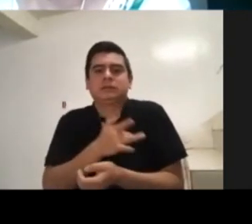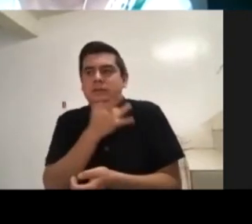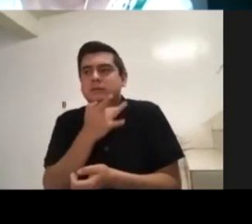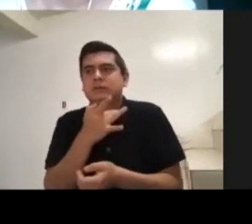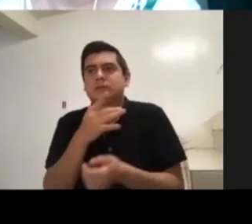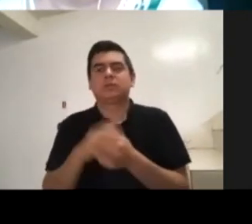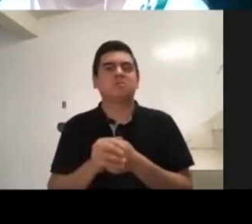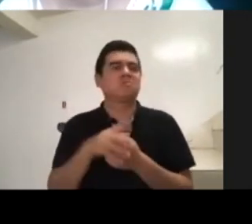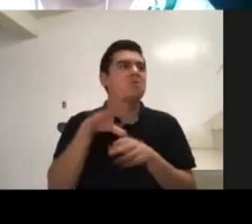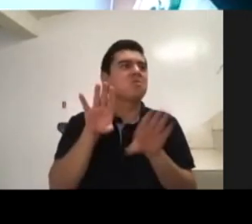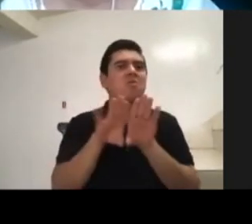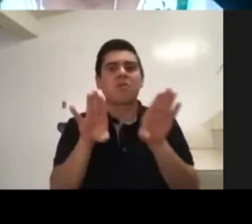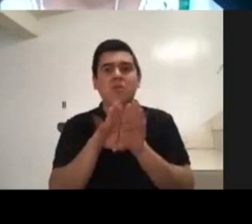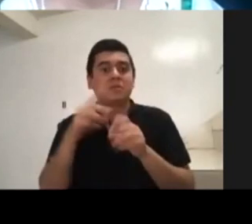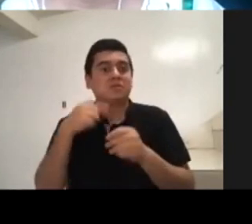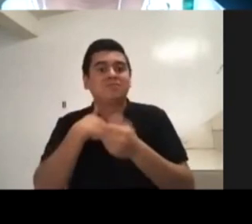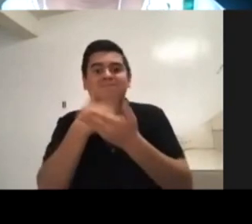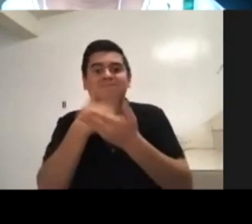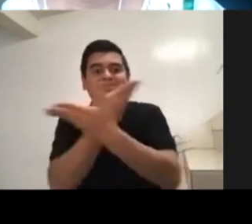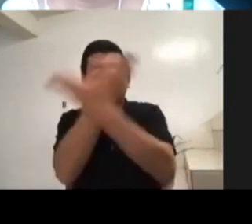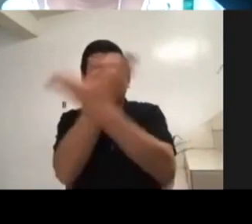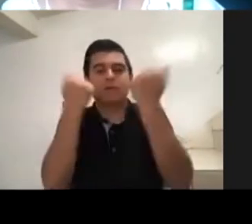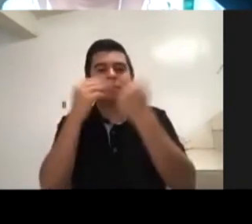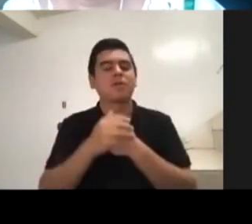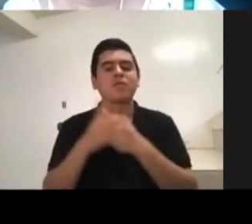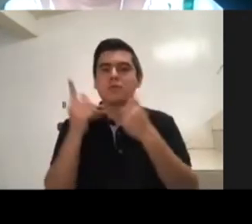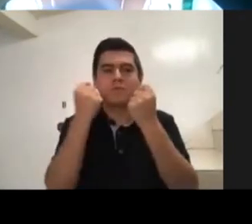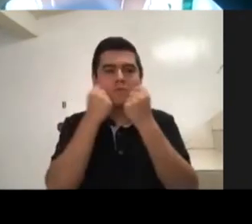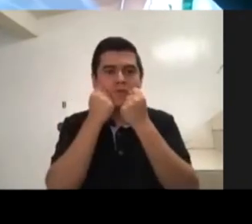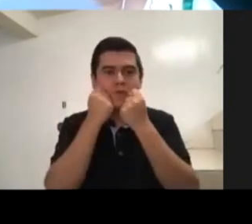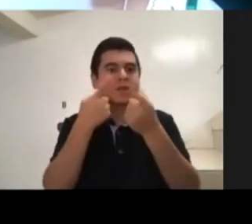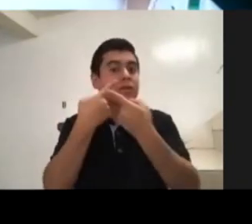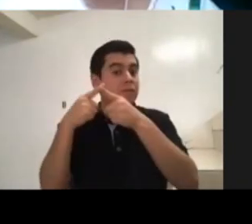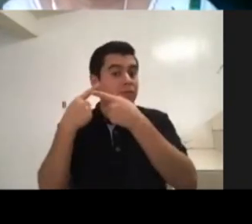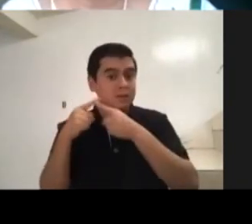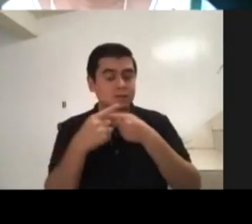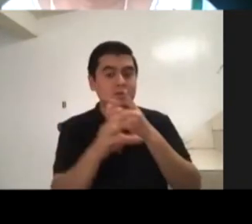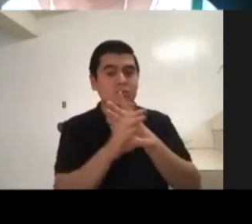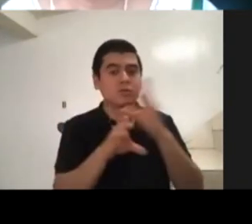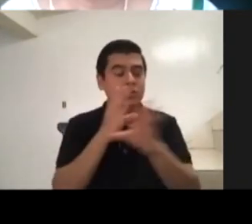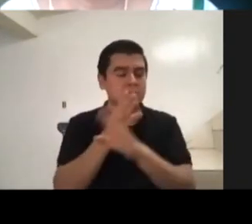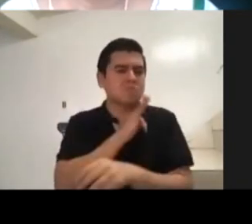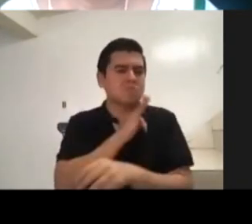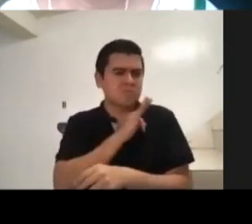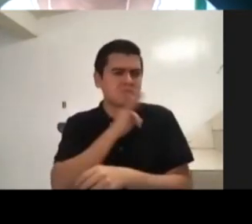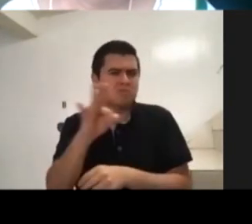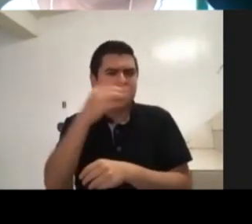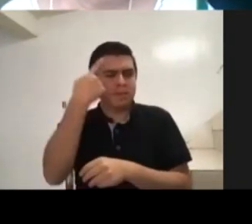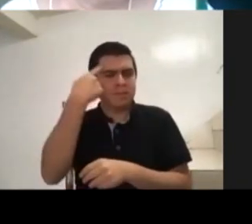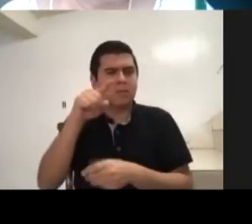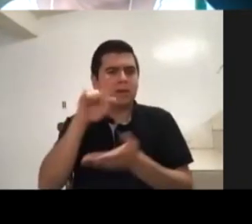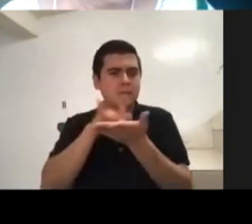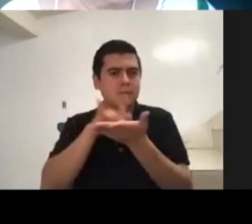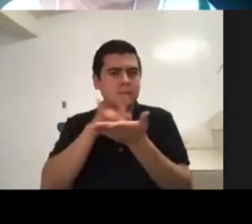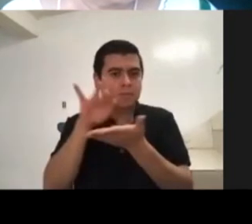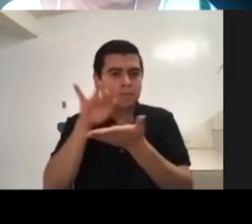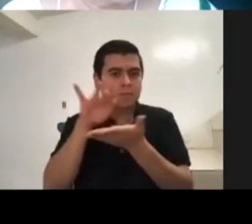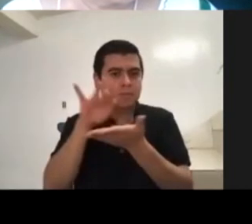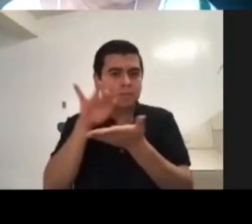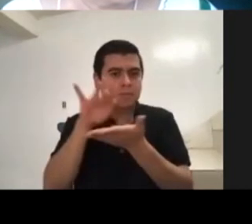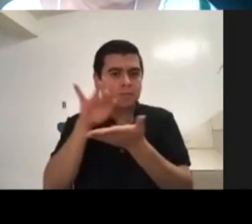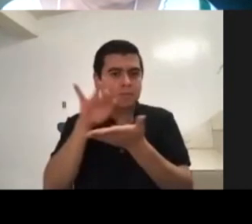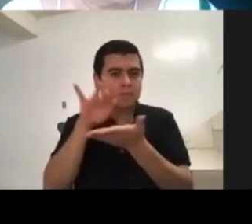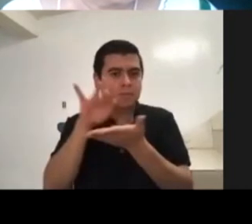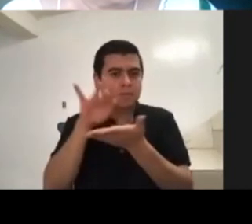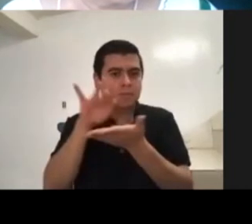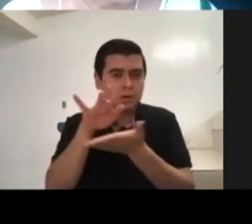los materiales, si es un alumno o una persona ciega en cualquier nivel, o